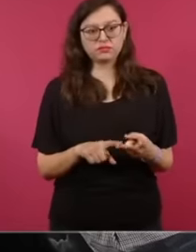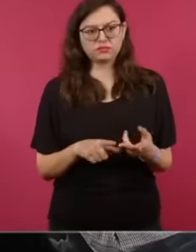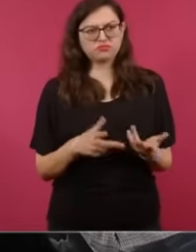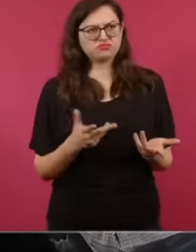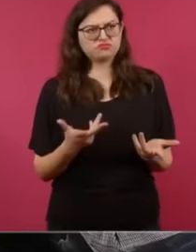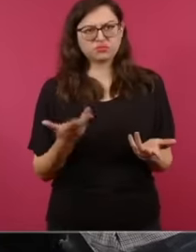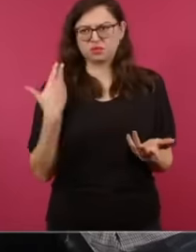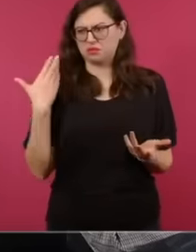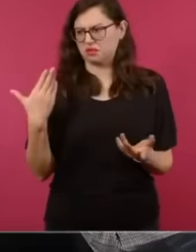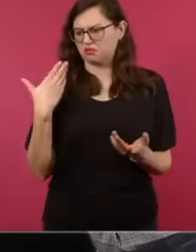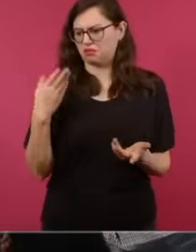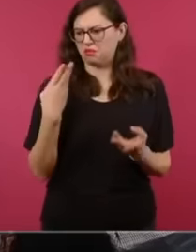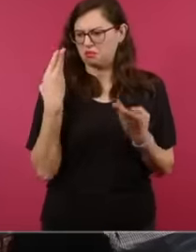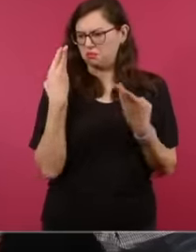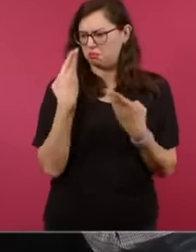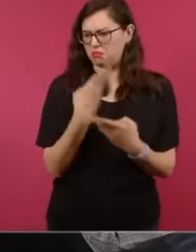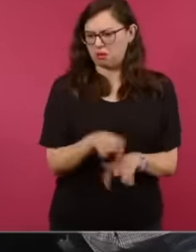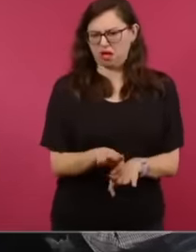habló de que